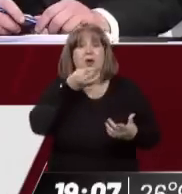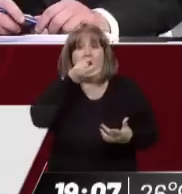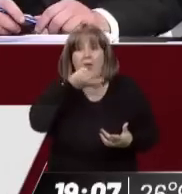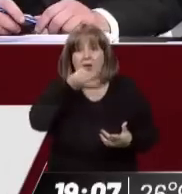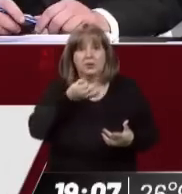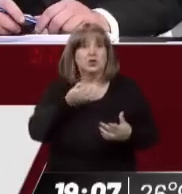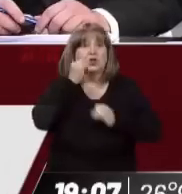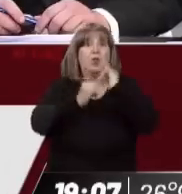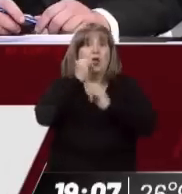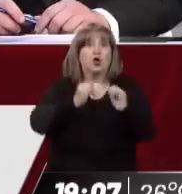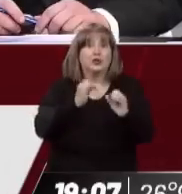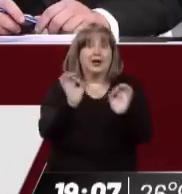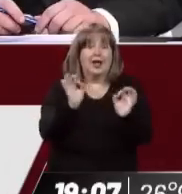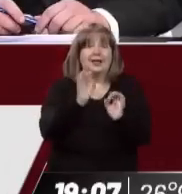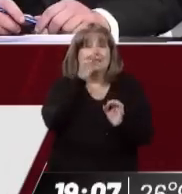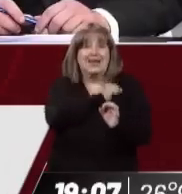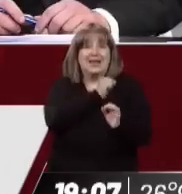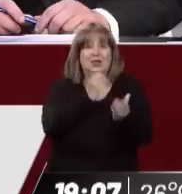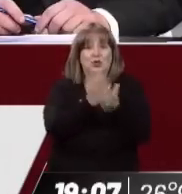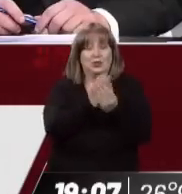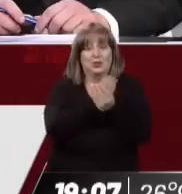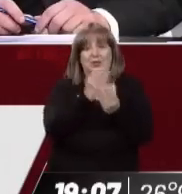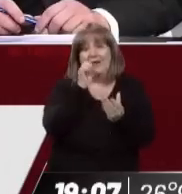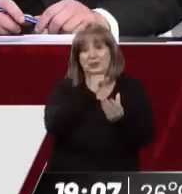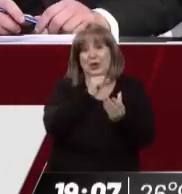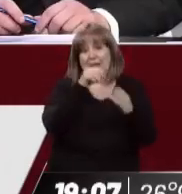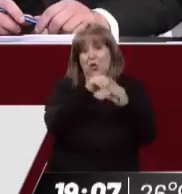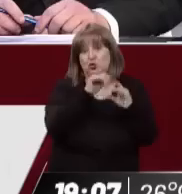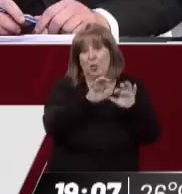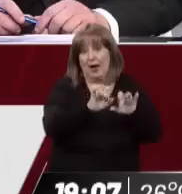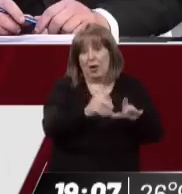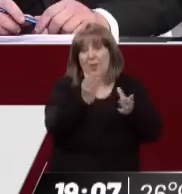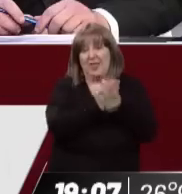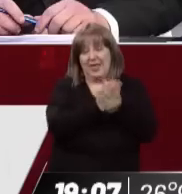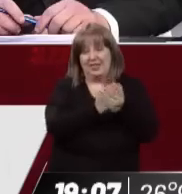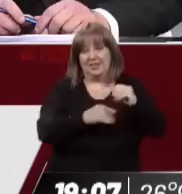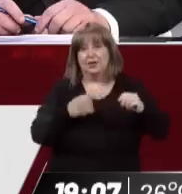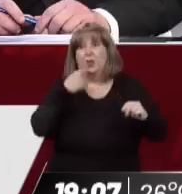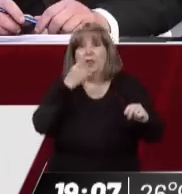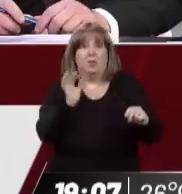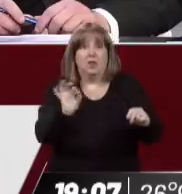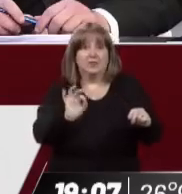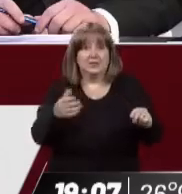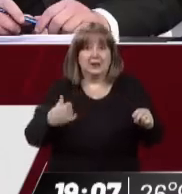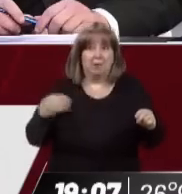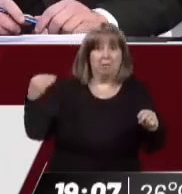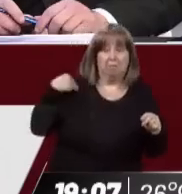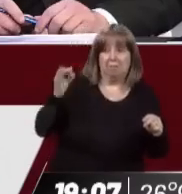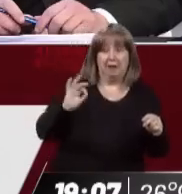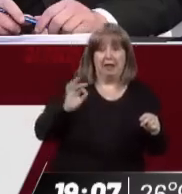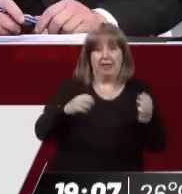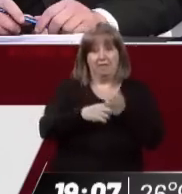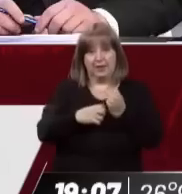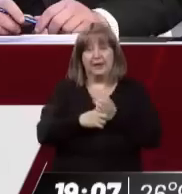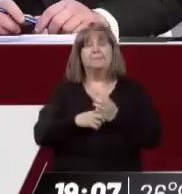sumario y en cuanto a los celulares de los amigos se van a peritar para poder saber para poder establecer mejor dicho